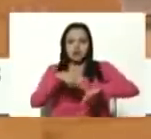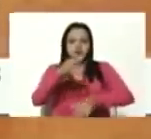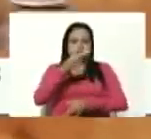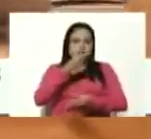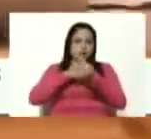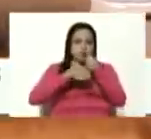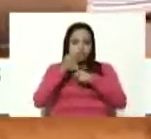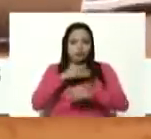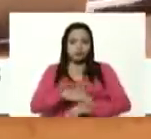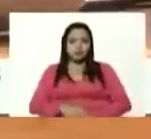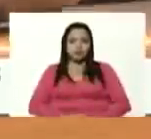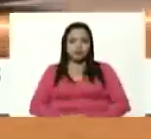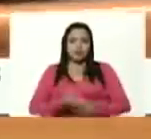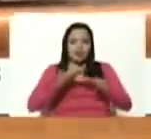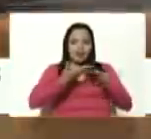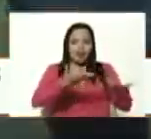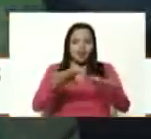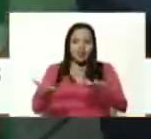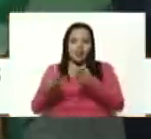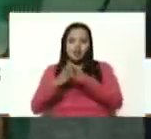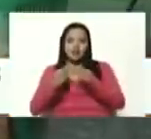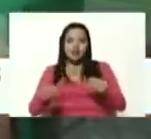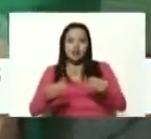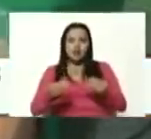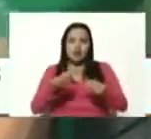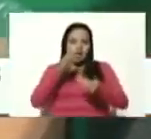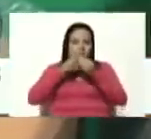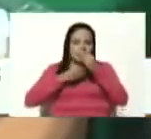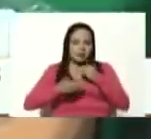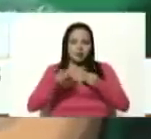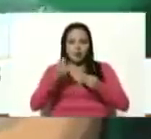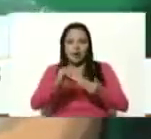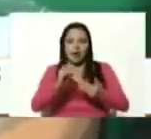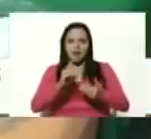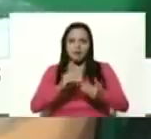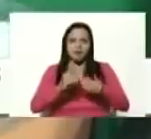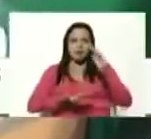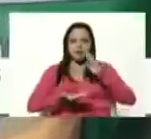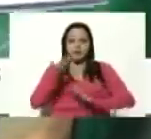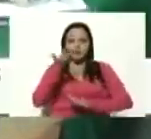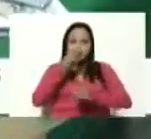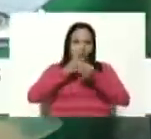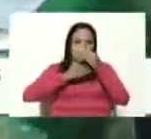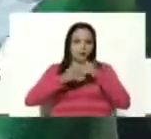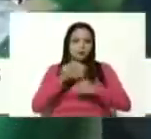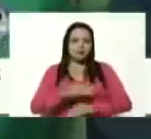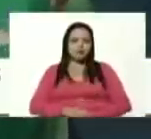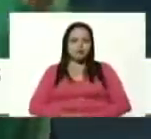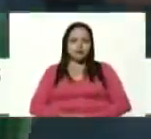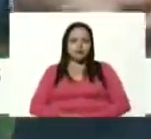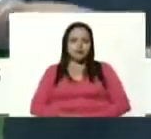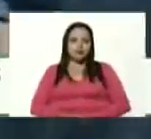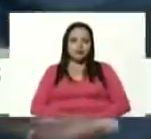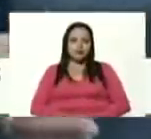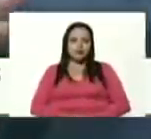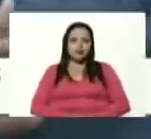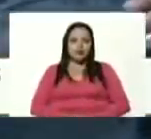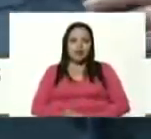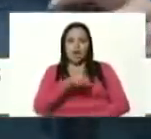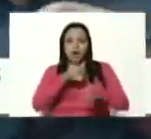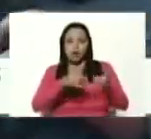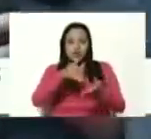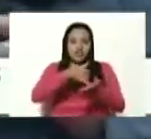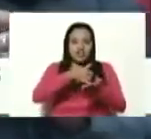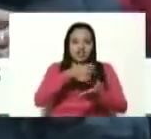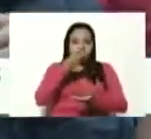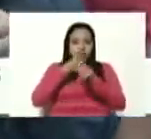bueno, entrega todos los productos con alto cargo nutricional justamente en casos de deficiencia. Y